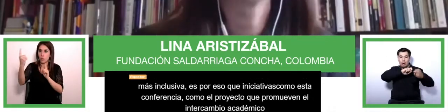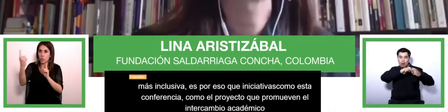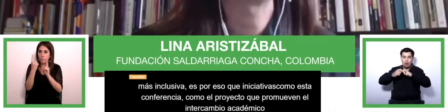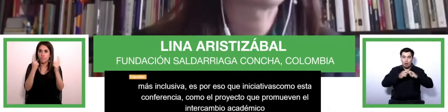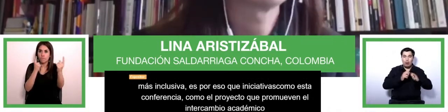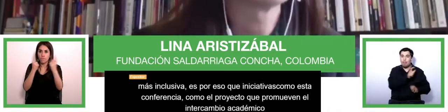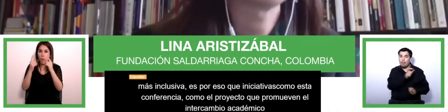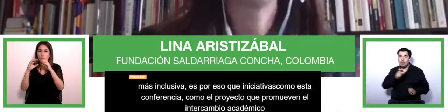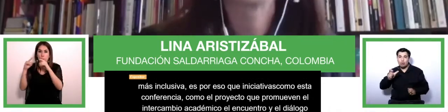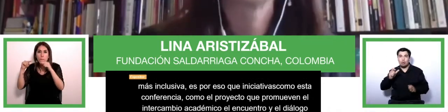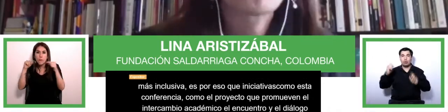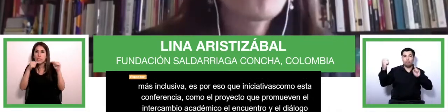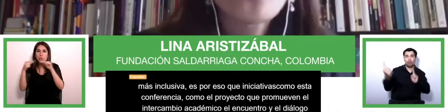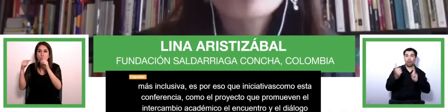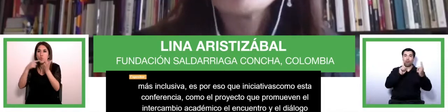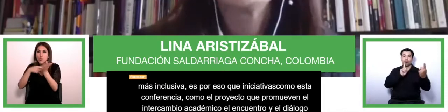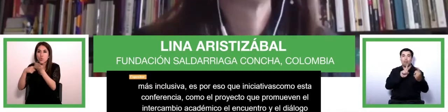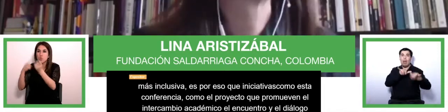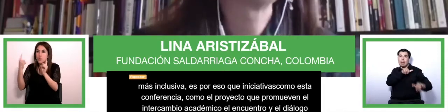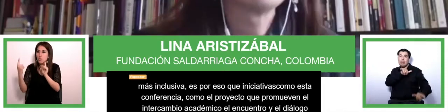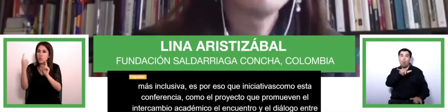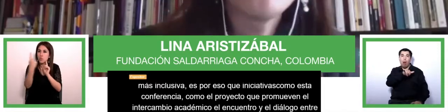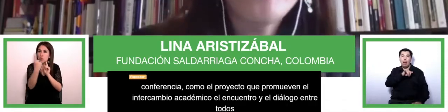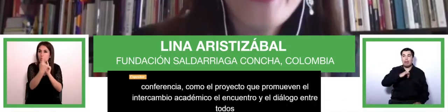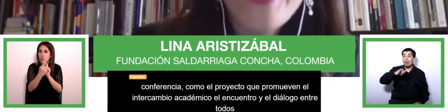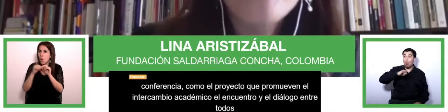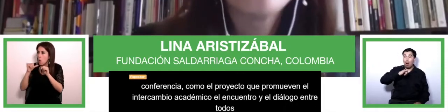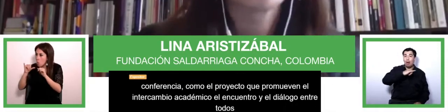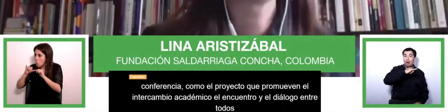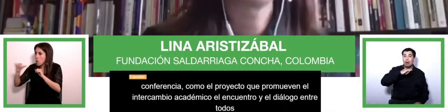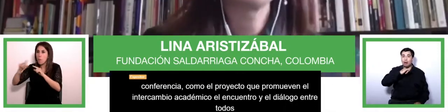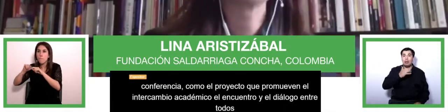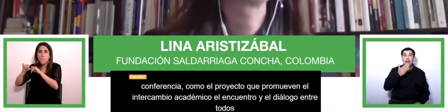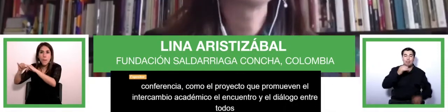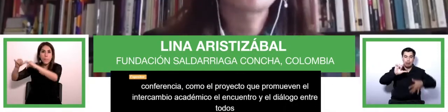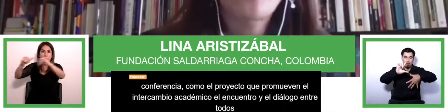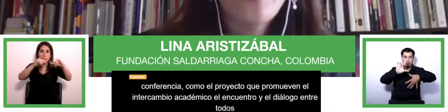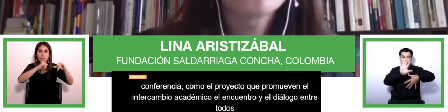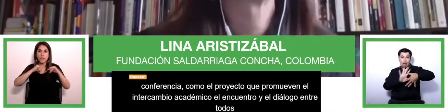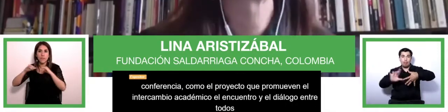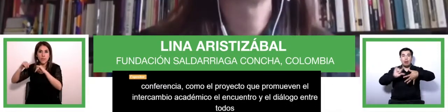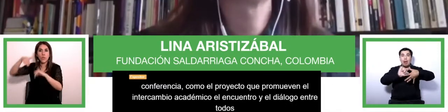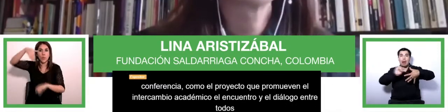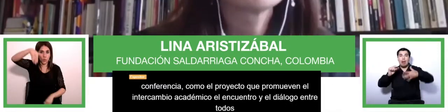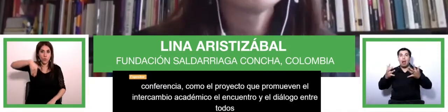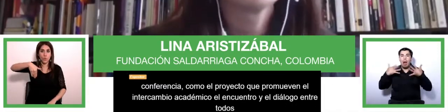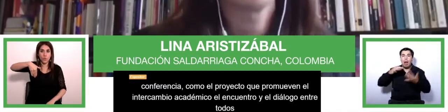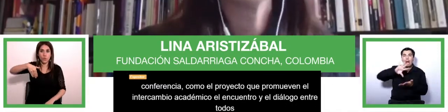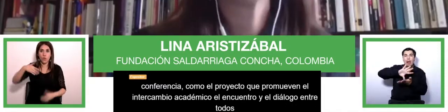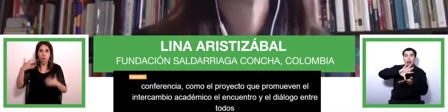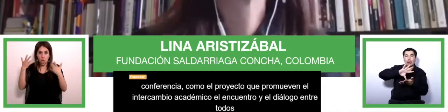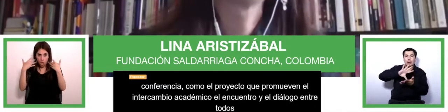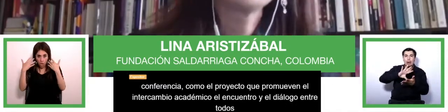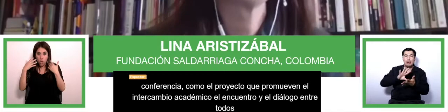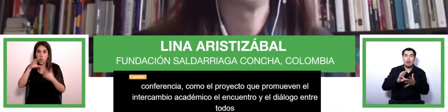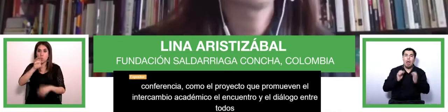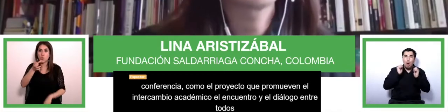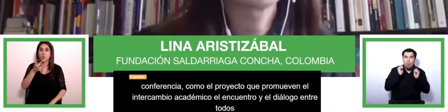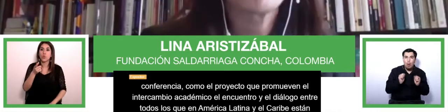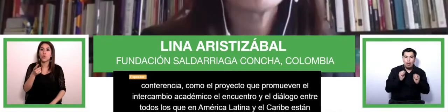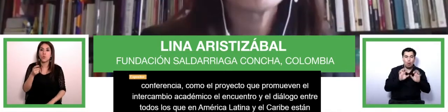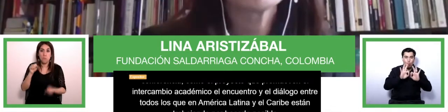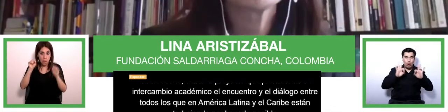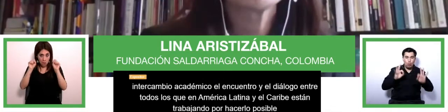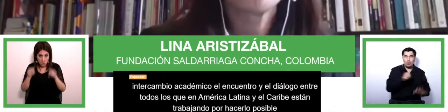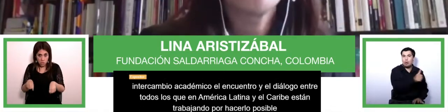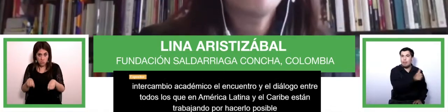el diálogo entre pares, entre todos los que en América Latina y el Caribe están trabajando por hacer posible una educación